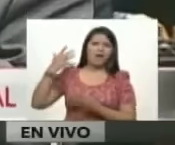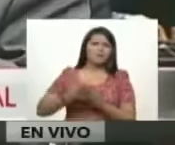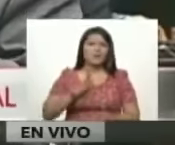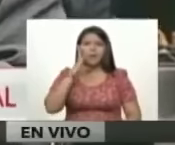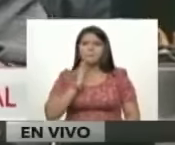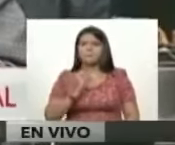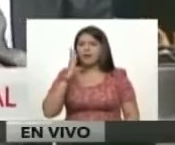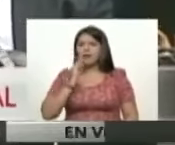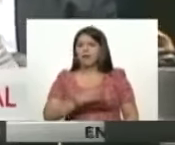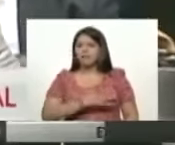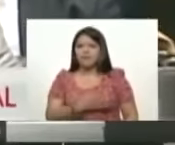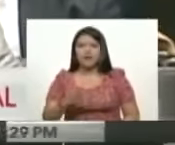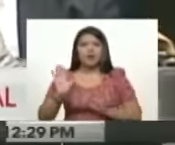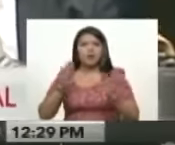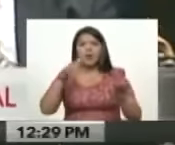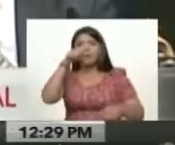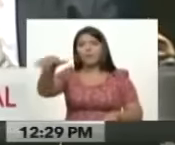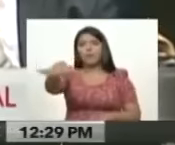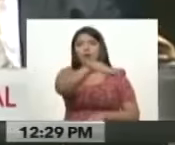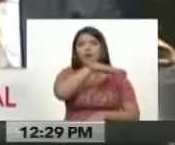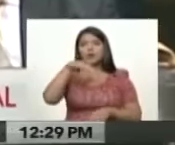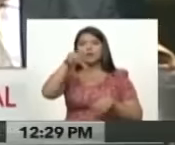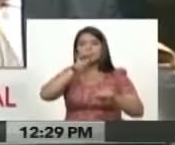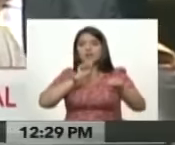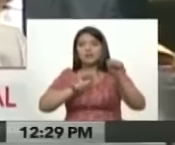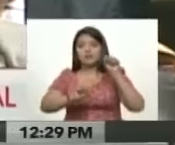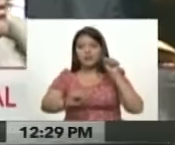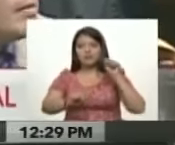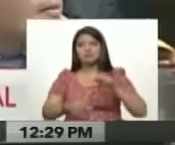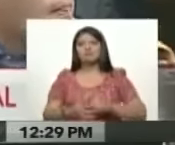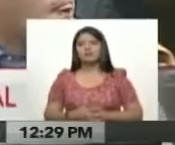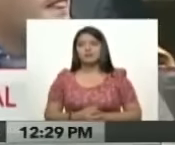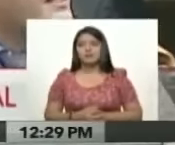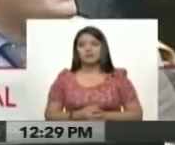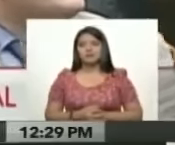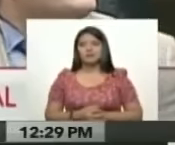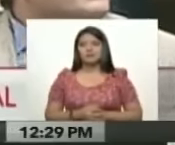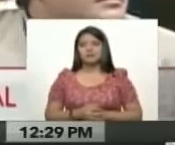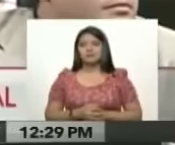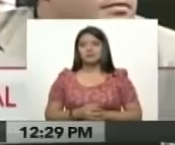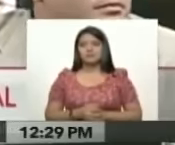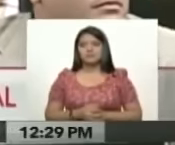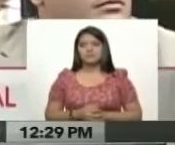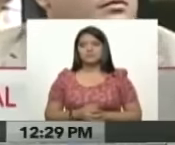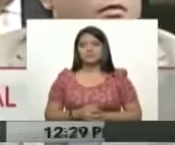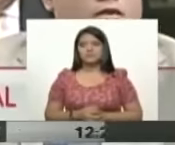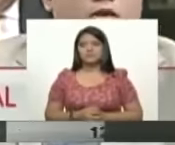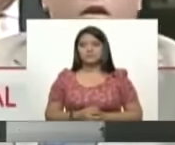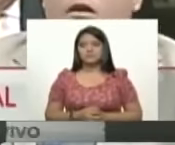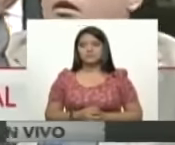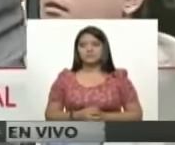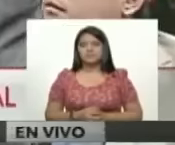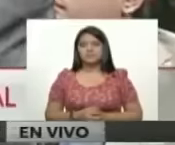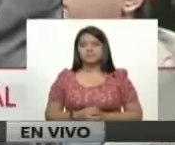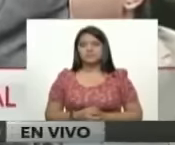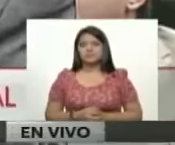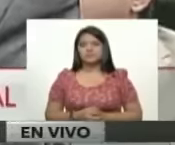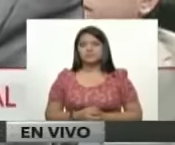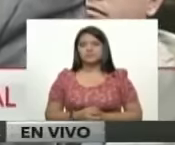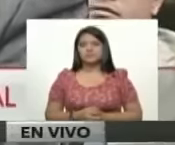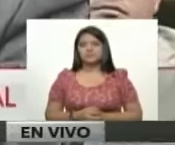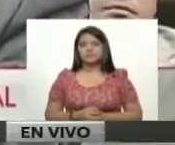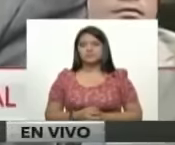del pueblo y de defensa de los valores democráticos. Y en ese